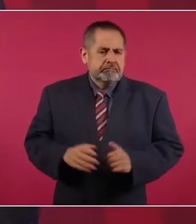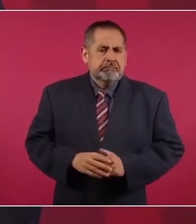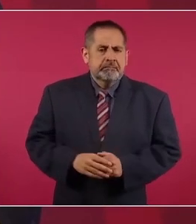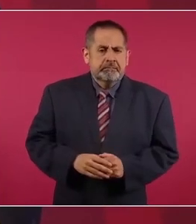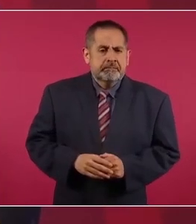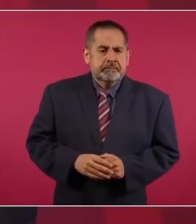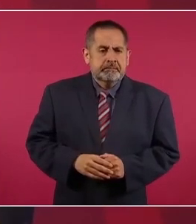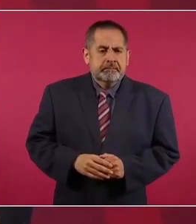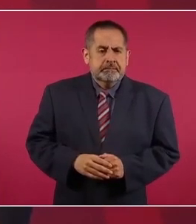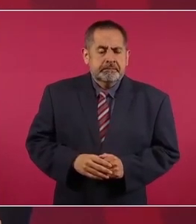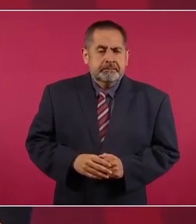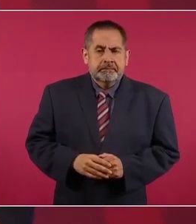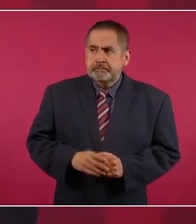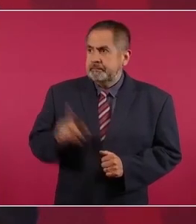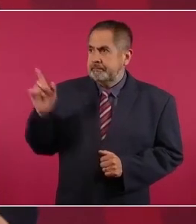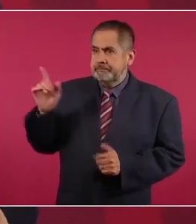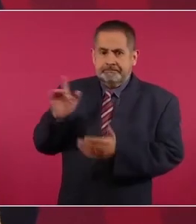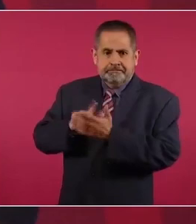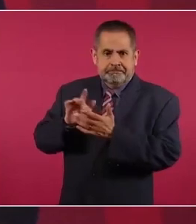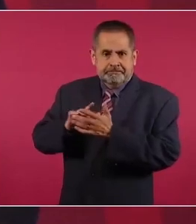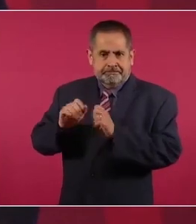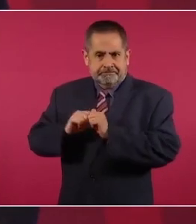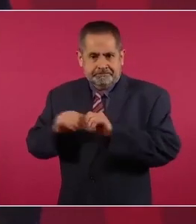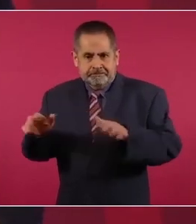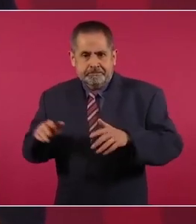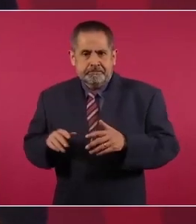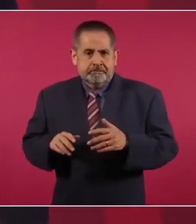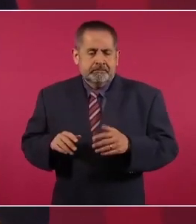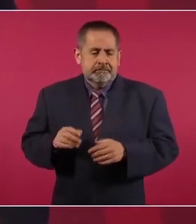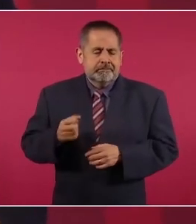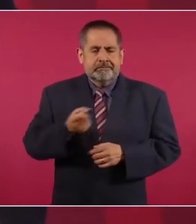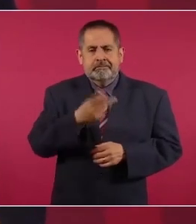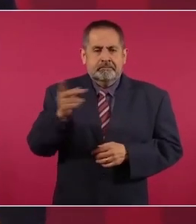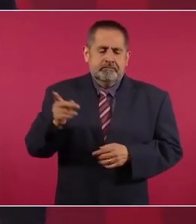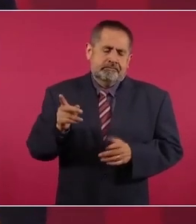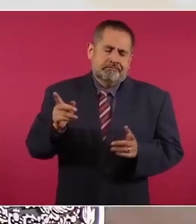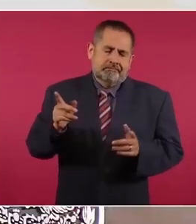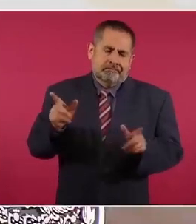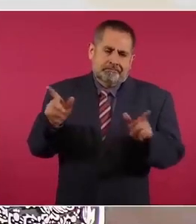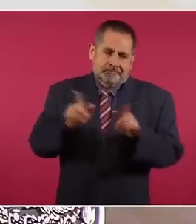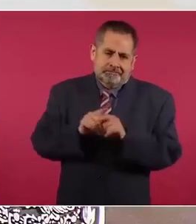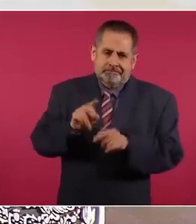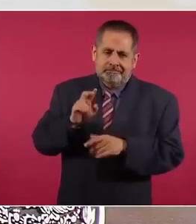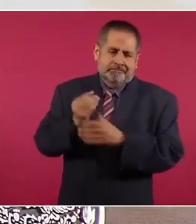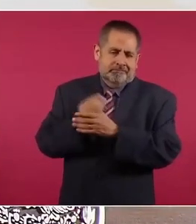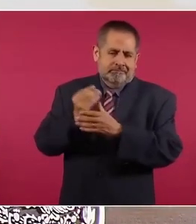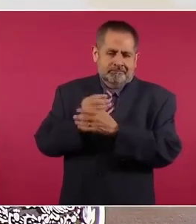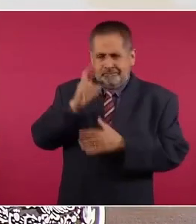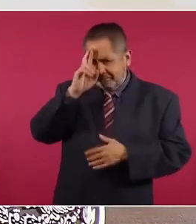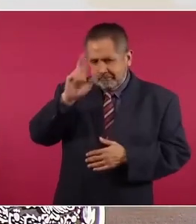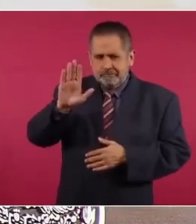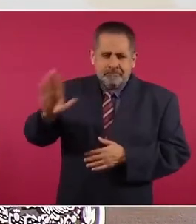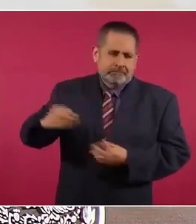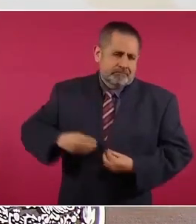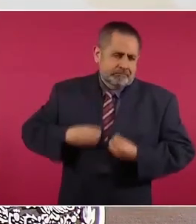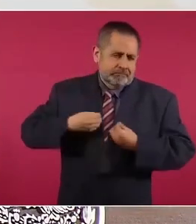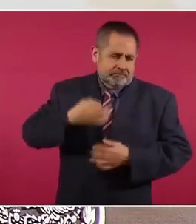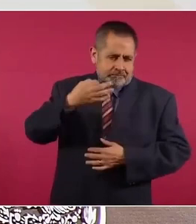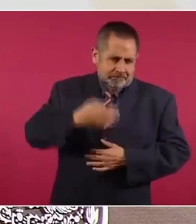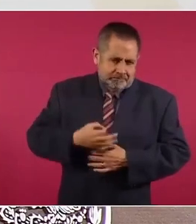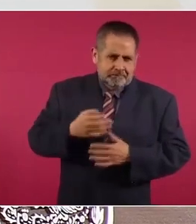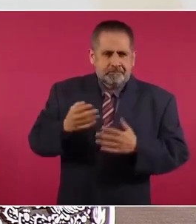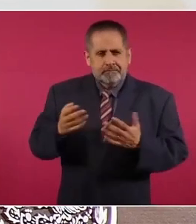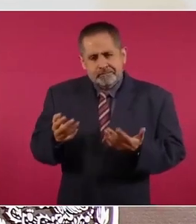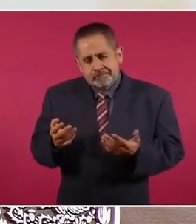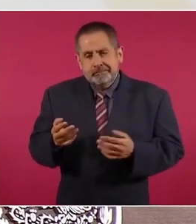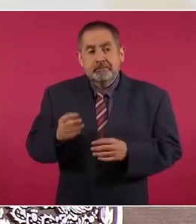Hay cuestiones que por la dignidad de las personas, ¿no?, se reservan, o por lo que llaman